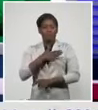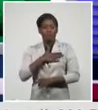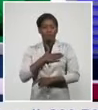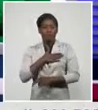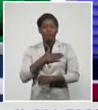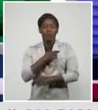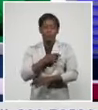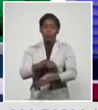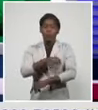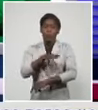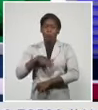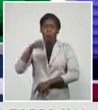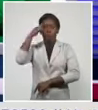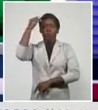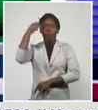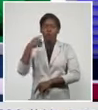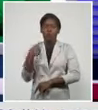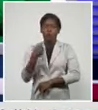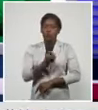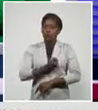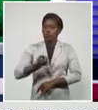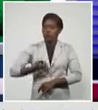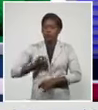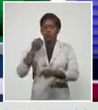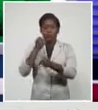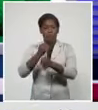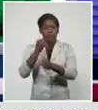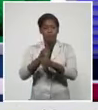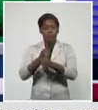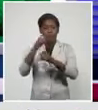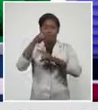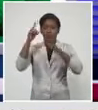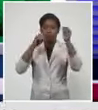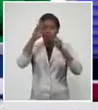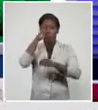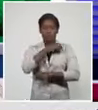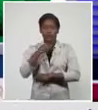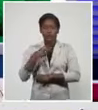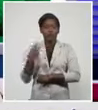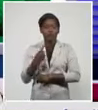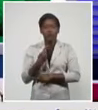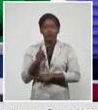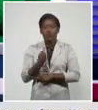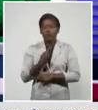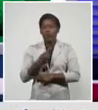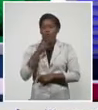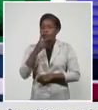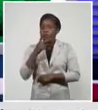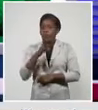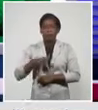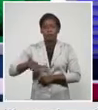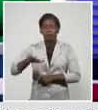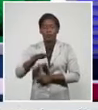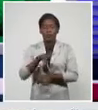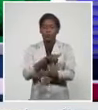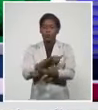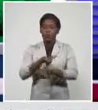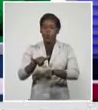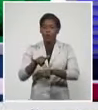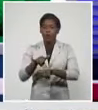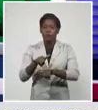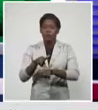en esta actividad y entregados ahí para poder cumplimentar esta